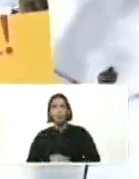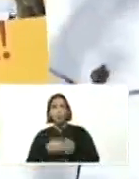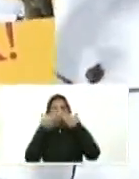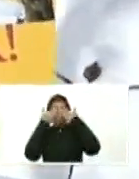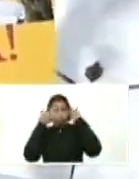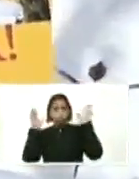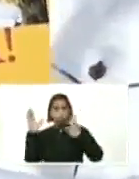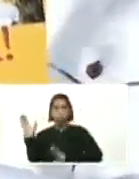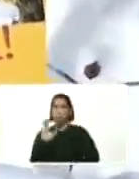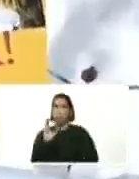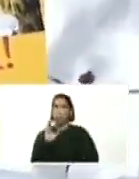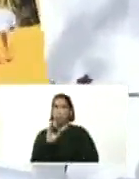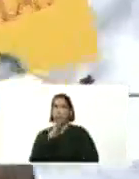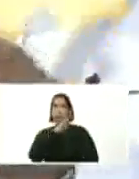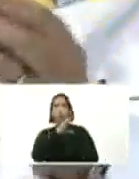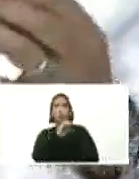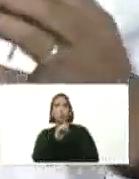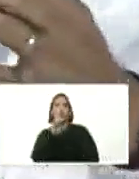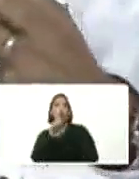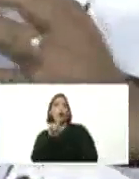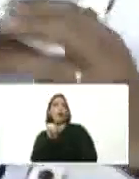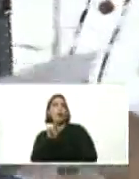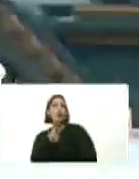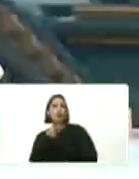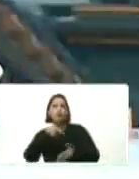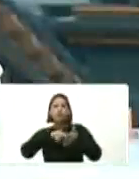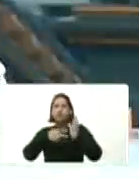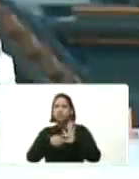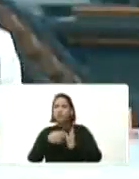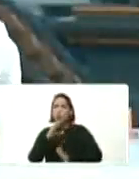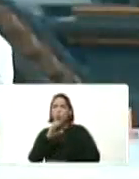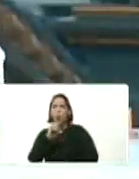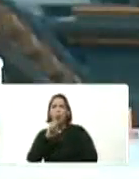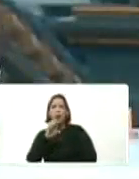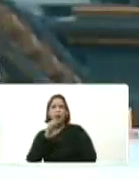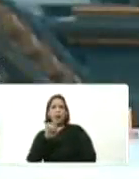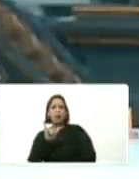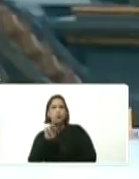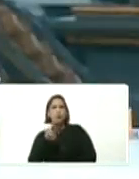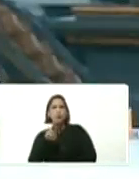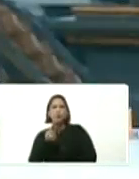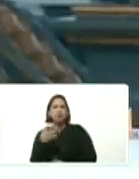¡Despierta Colombia! Coeyú, Coeyú. ¿Qué significa Coeyú en guaraní?